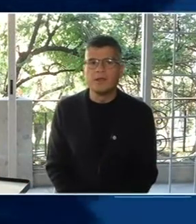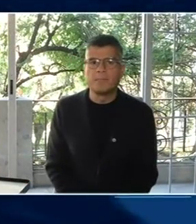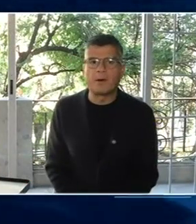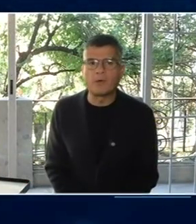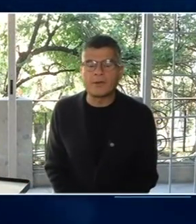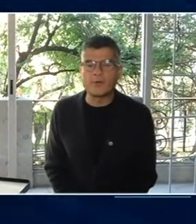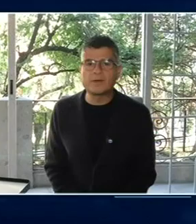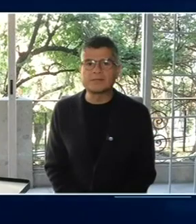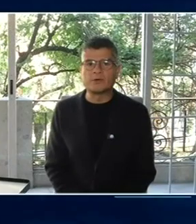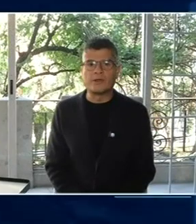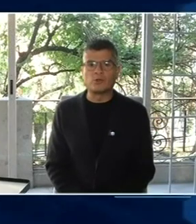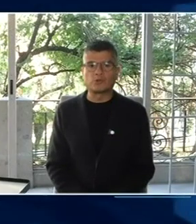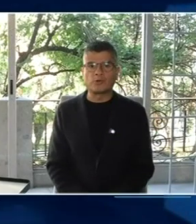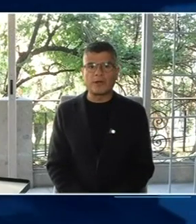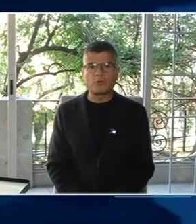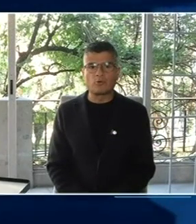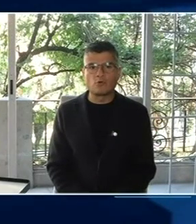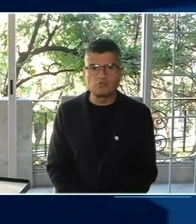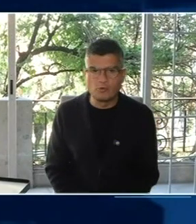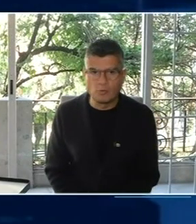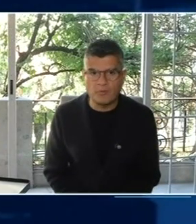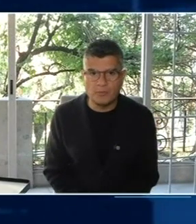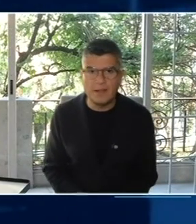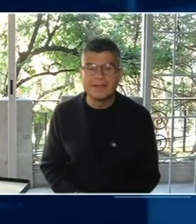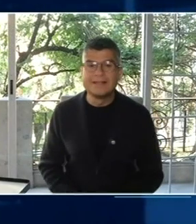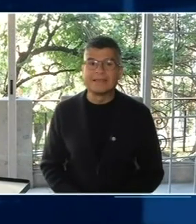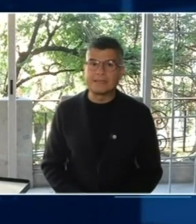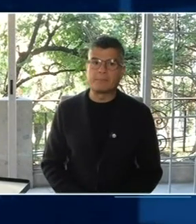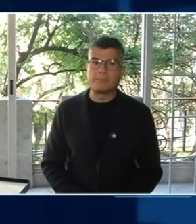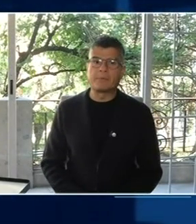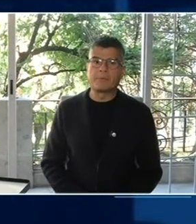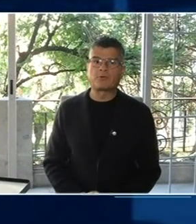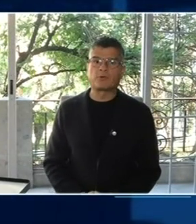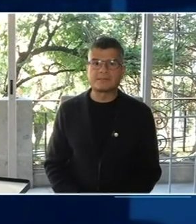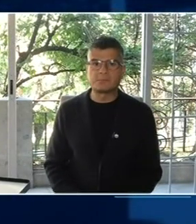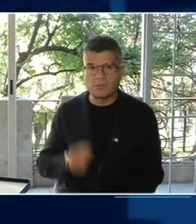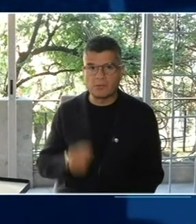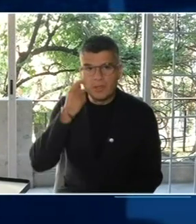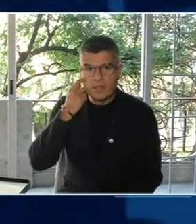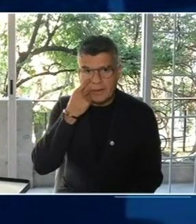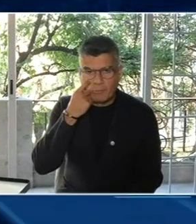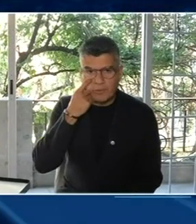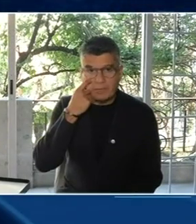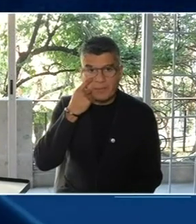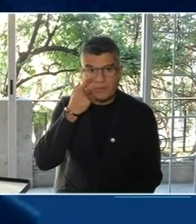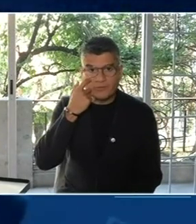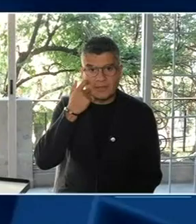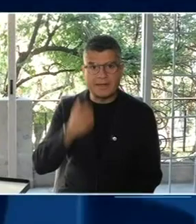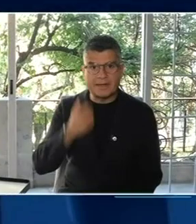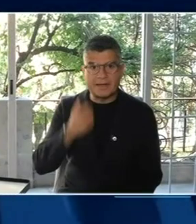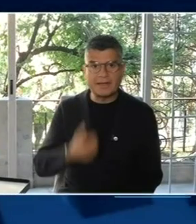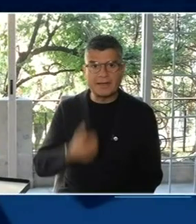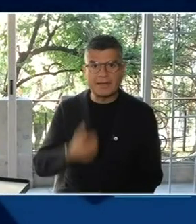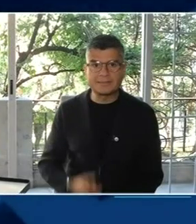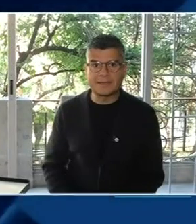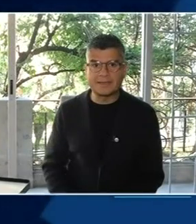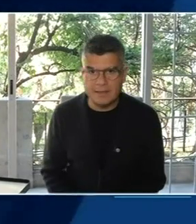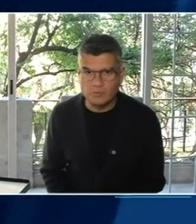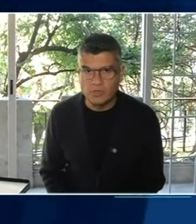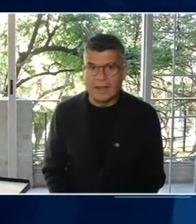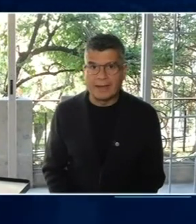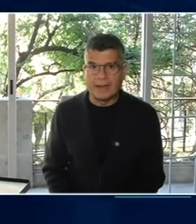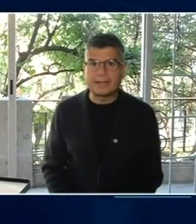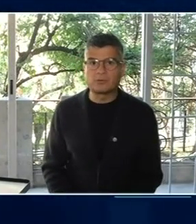con Paola Rojas y con el doctor Leonardo Curcio en Grupo Fórmula, y también por las tardes hemos estado en Multimedios, en el Canal 6, también ahí